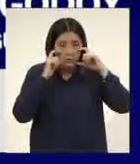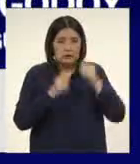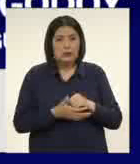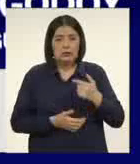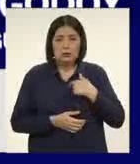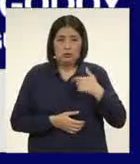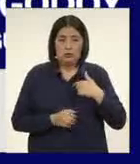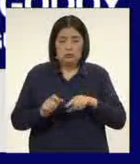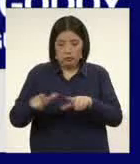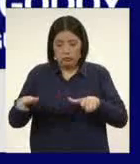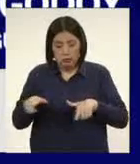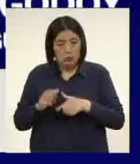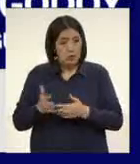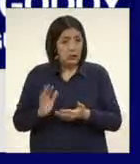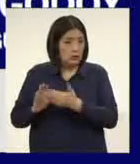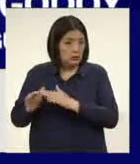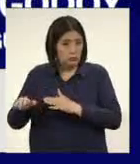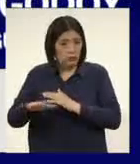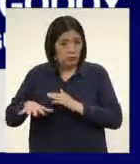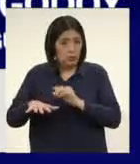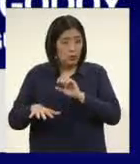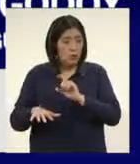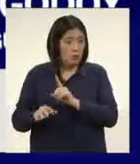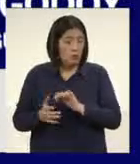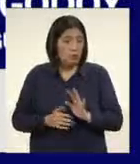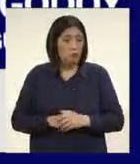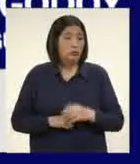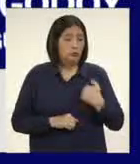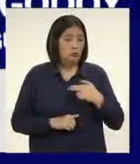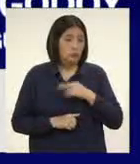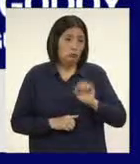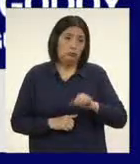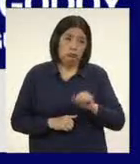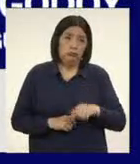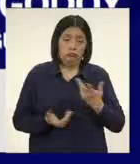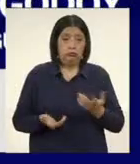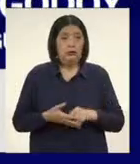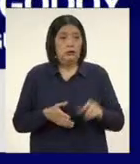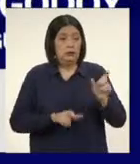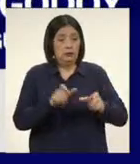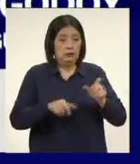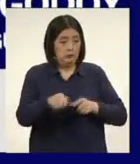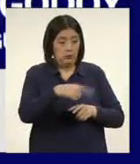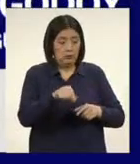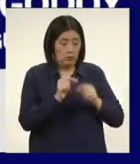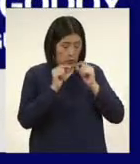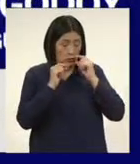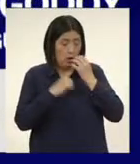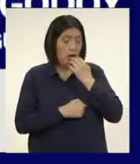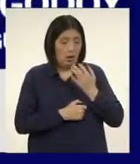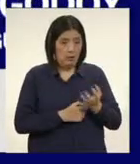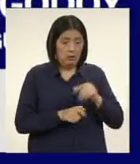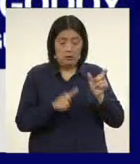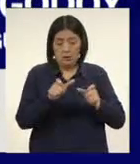estoy en la zona 1, que es la ciudad. Sí nos hemos visto afectados, la gente está sorprendida, los mismos de acá,